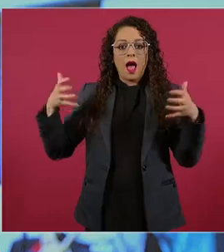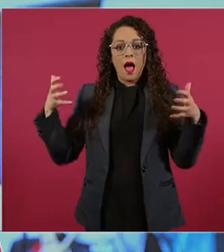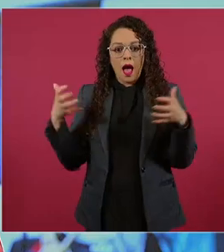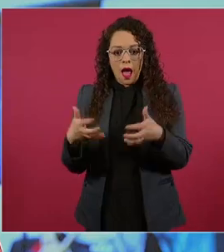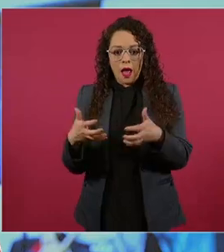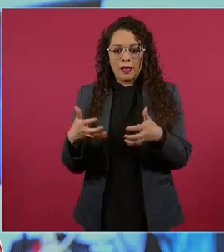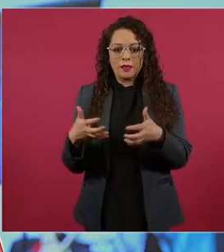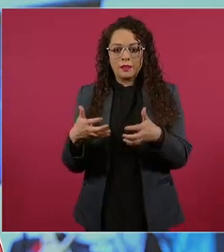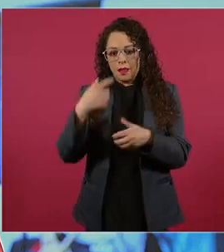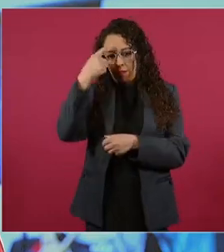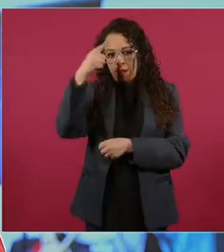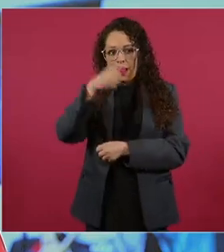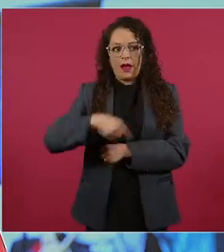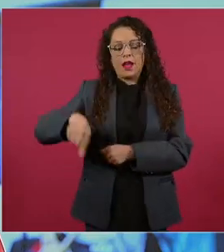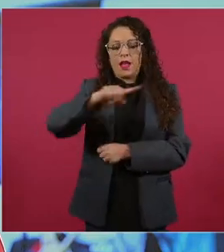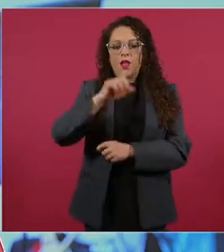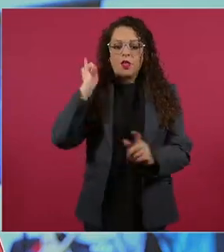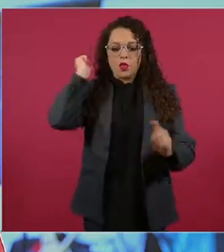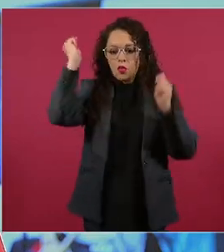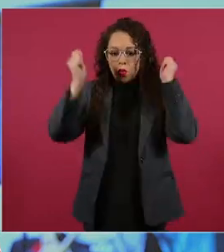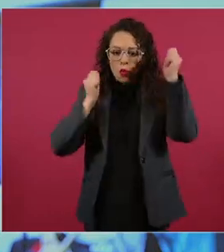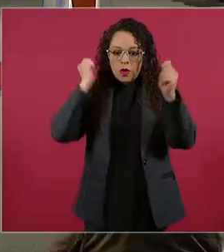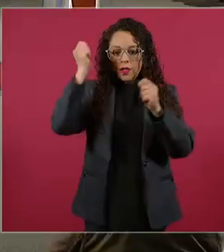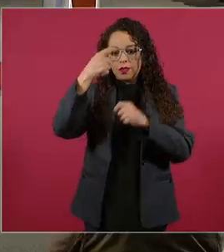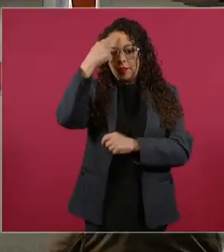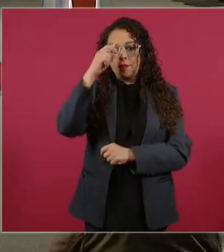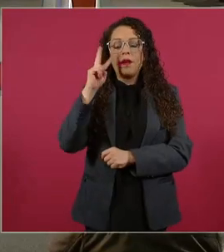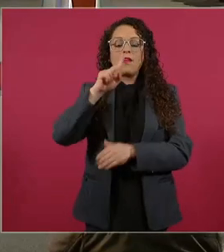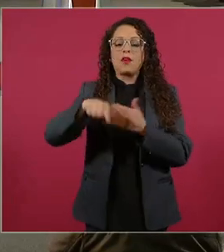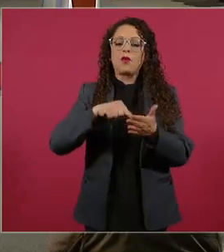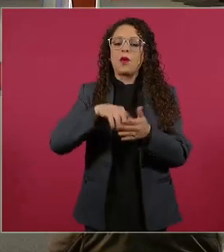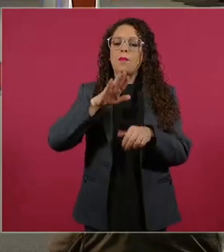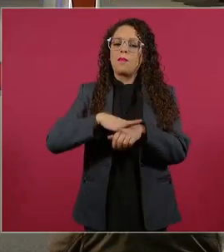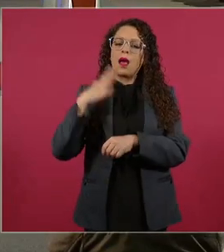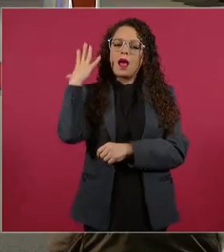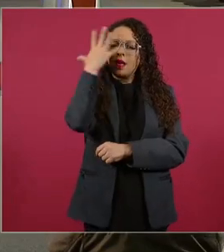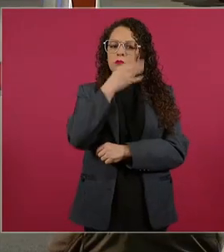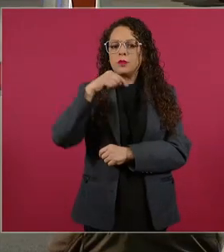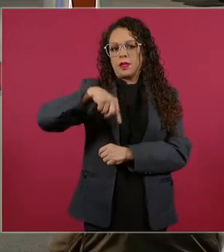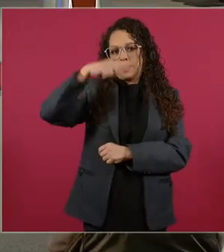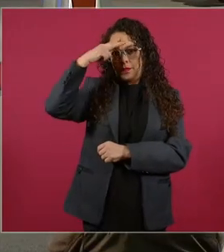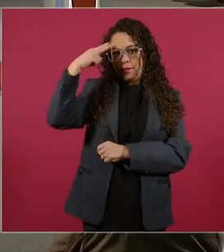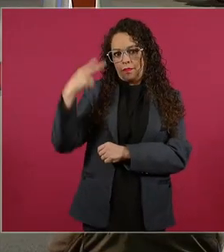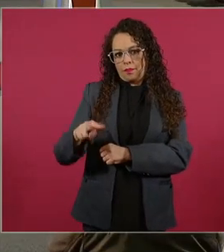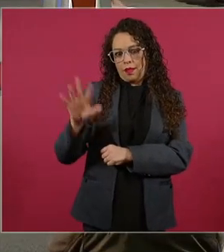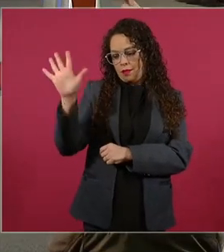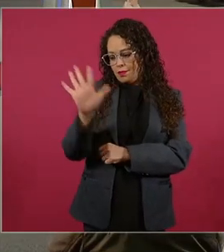corazón mexicano recorriendo la zona más bella de este país. Muchas gracias. Es todo, señor.